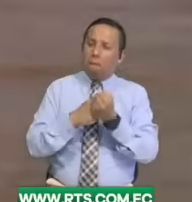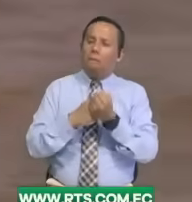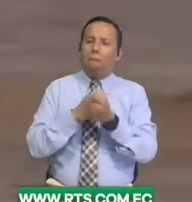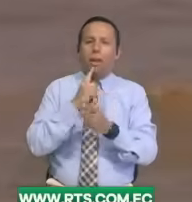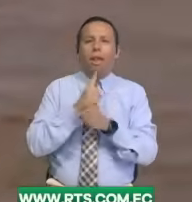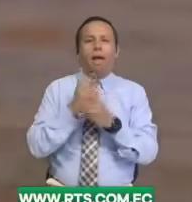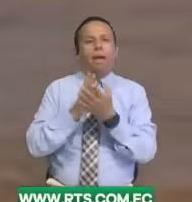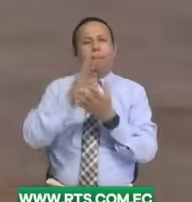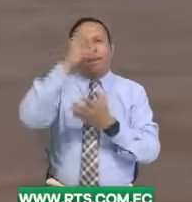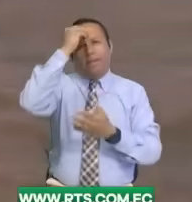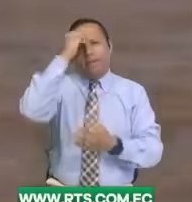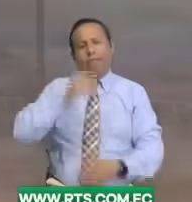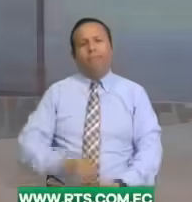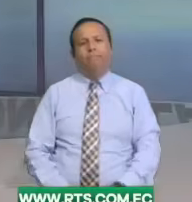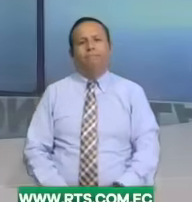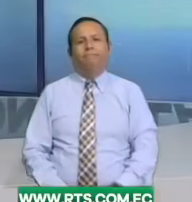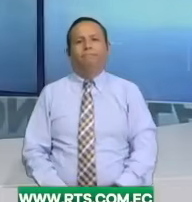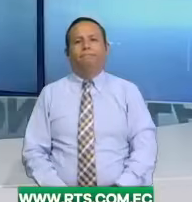Morán.